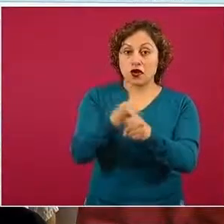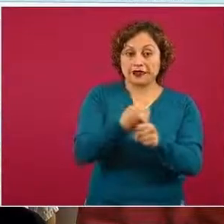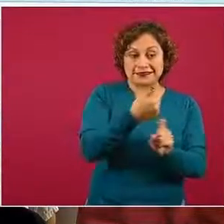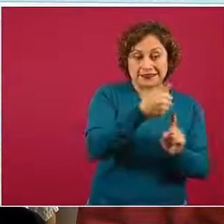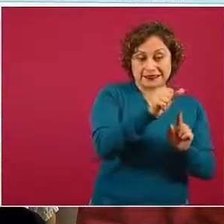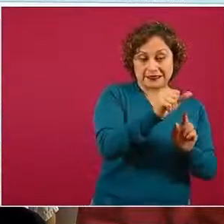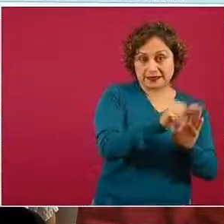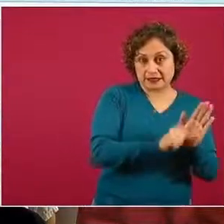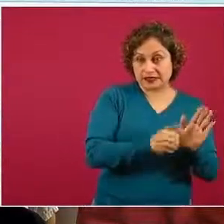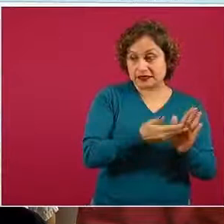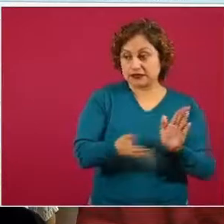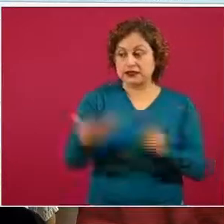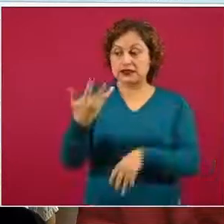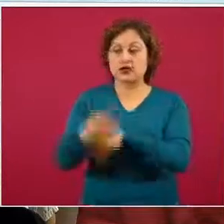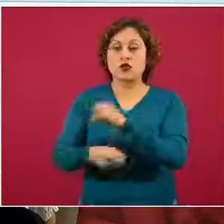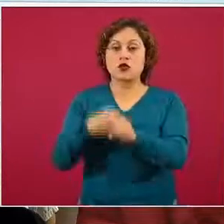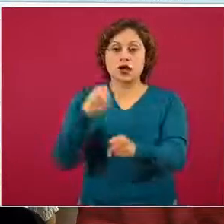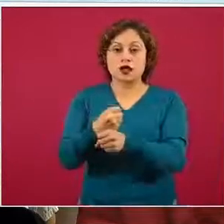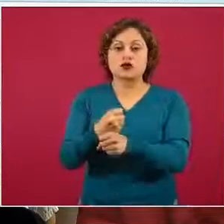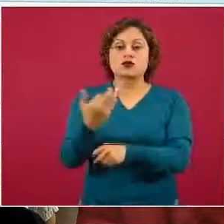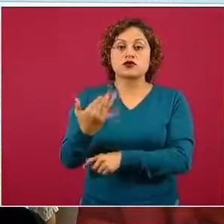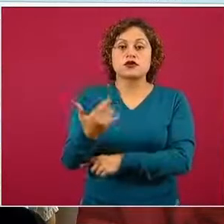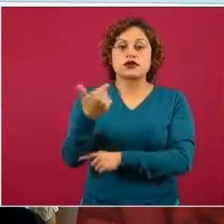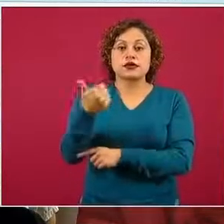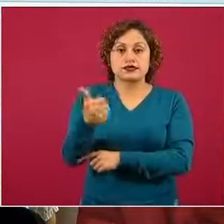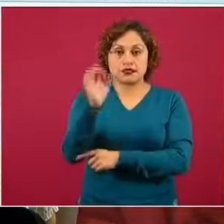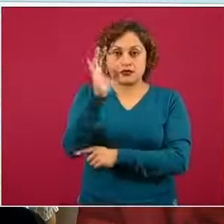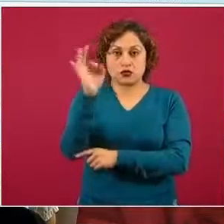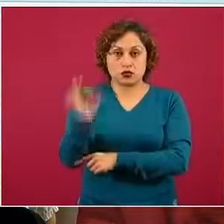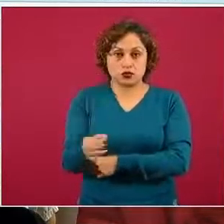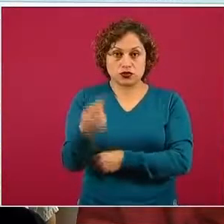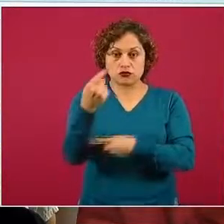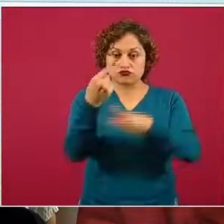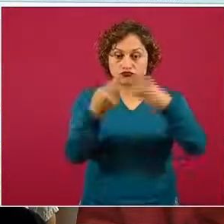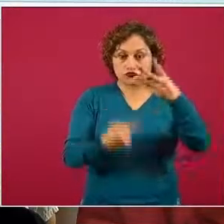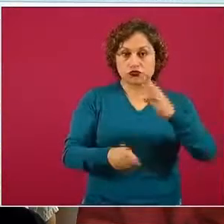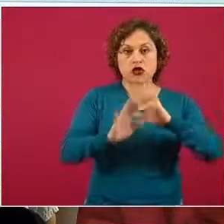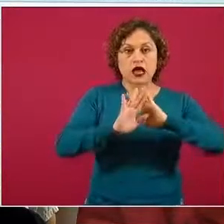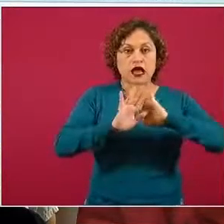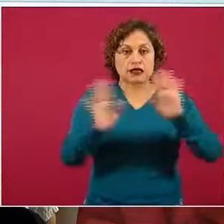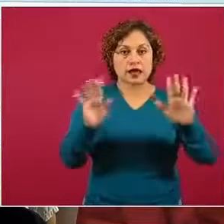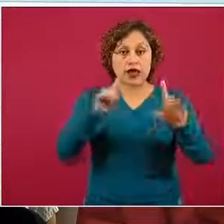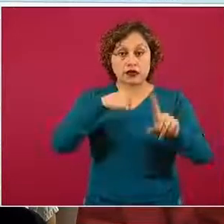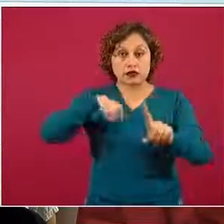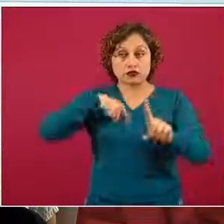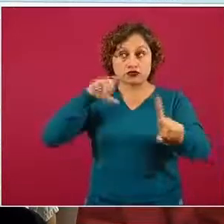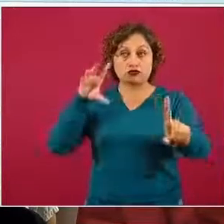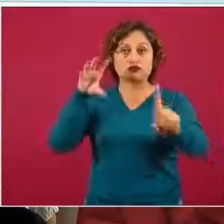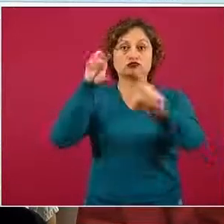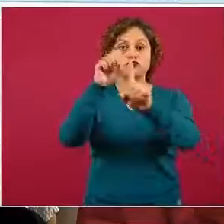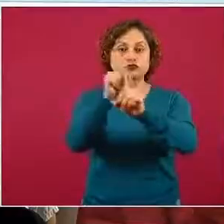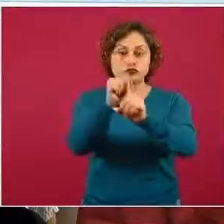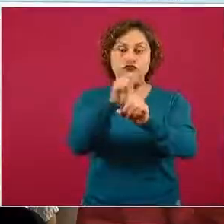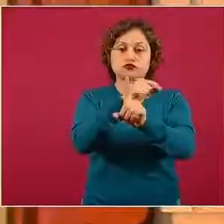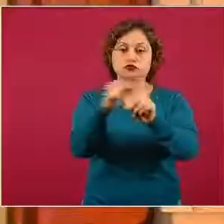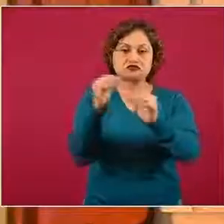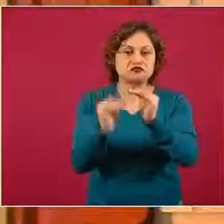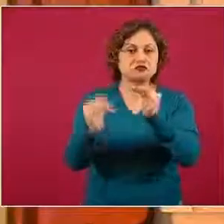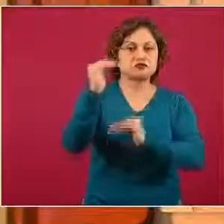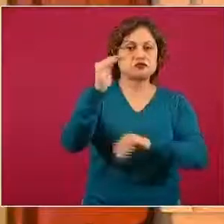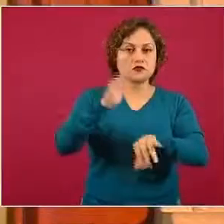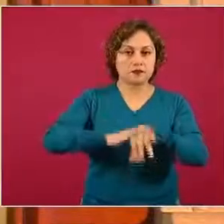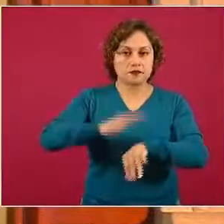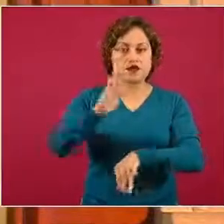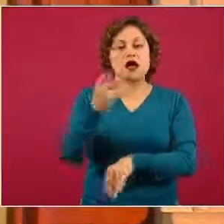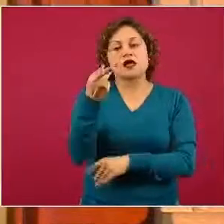edad, 56%. Al menos todos ya han rebasado la mitad de lo que es la meta. Sin embargo, pues continuamos haciendo un